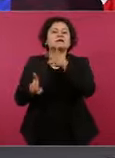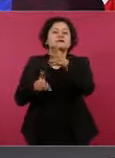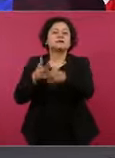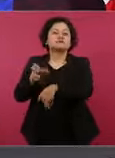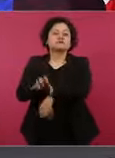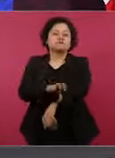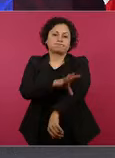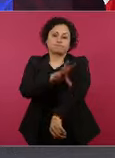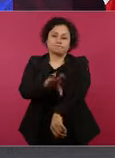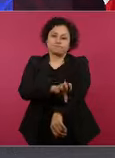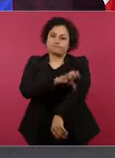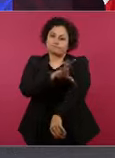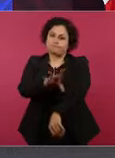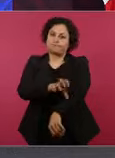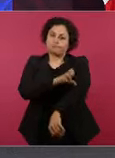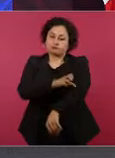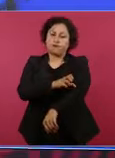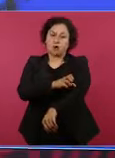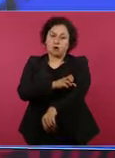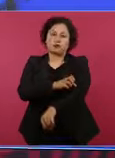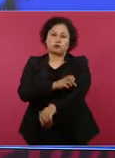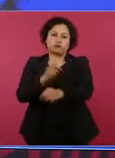el tren de doble vía,